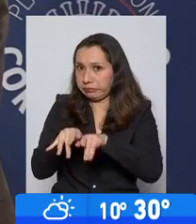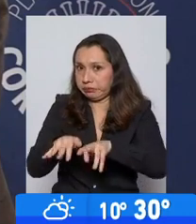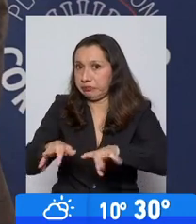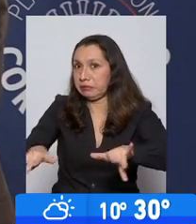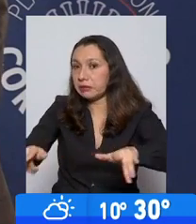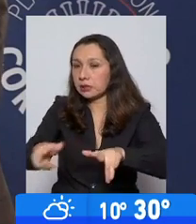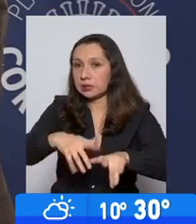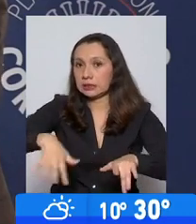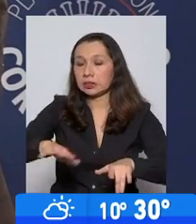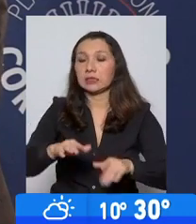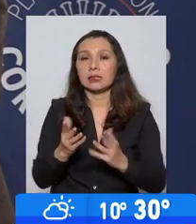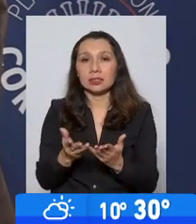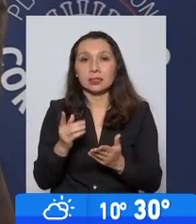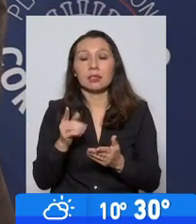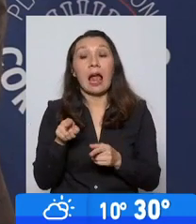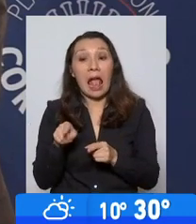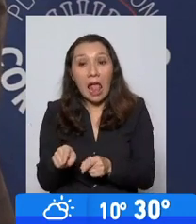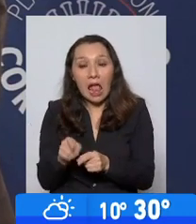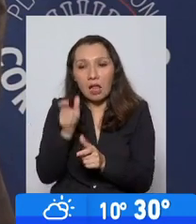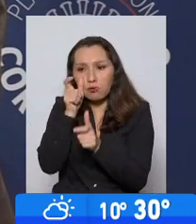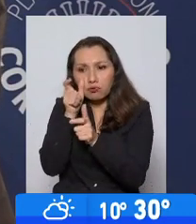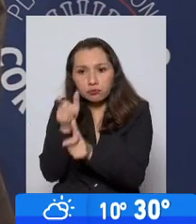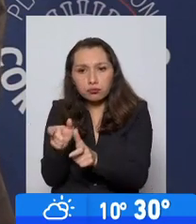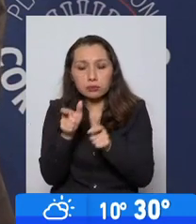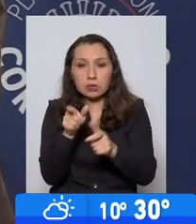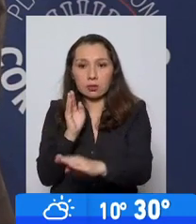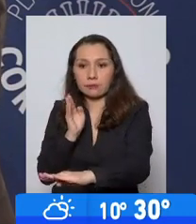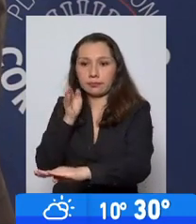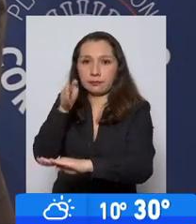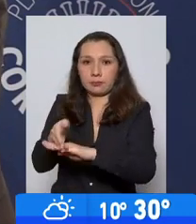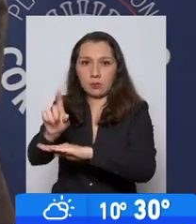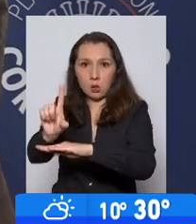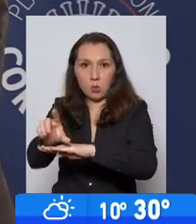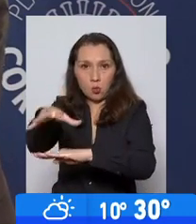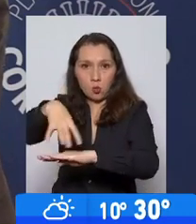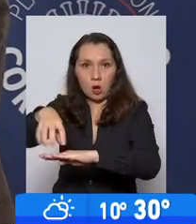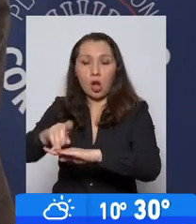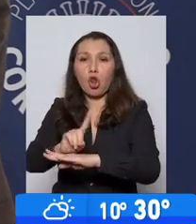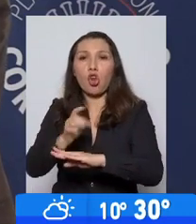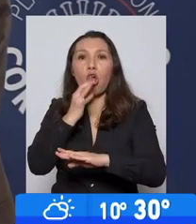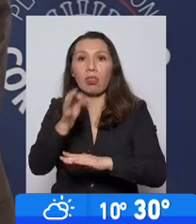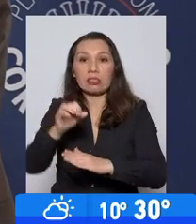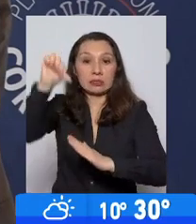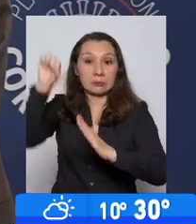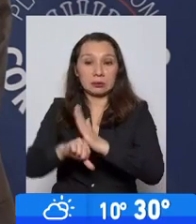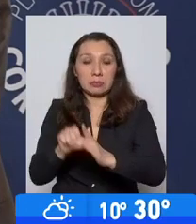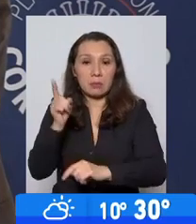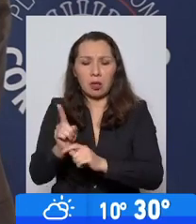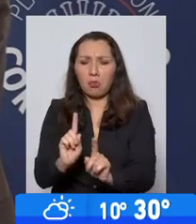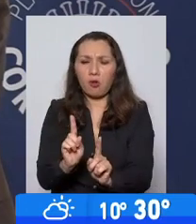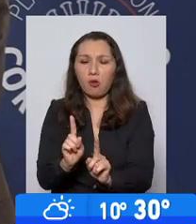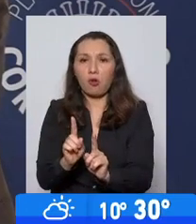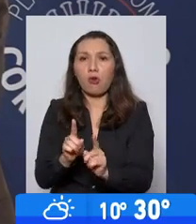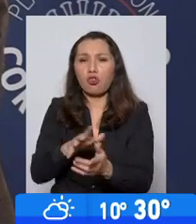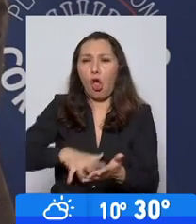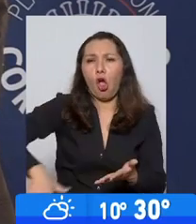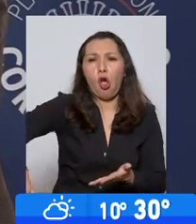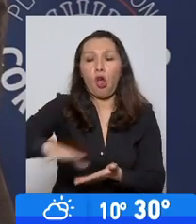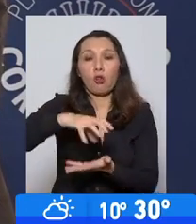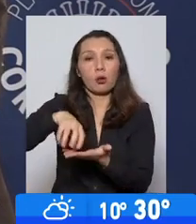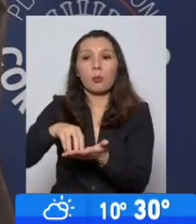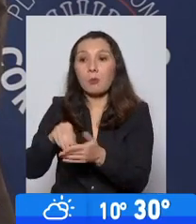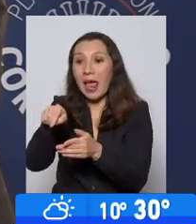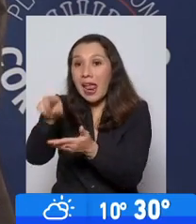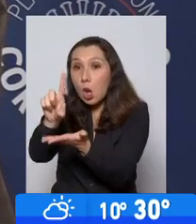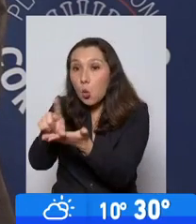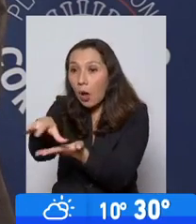enfermedad, y allí procedemos en el lugar específicamente, no declarando una cuarentena en toda una comuna, sino que